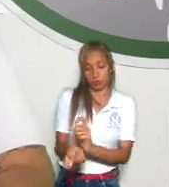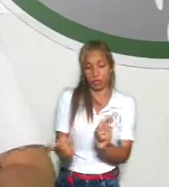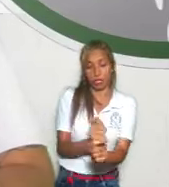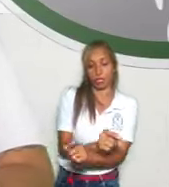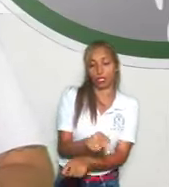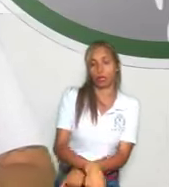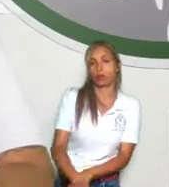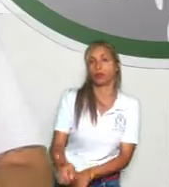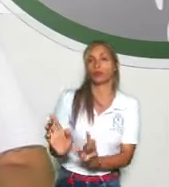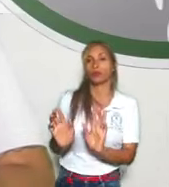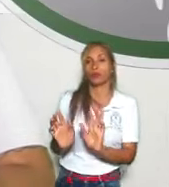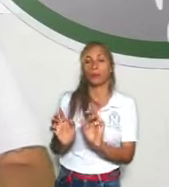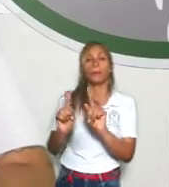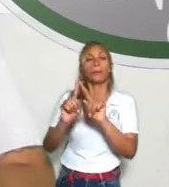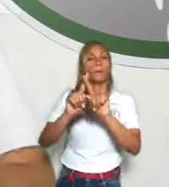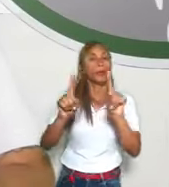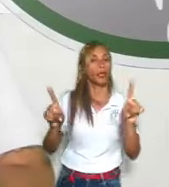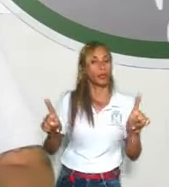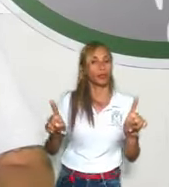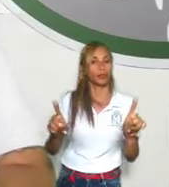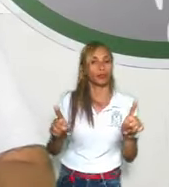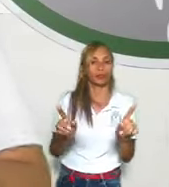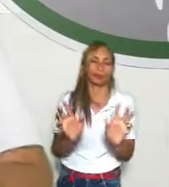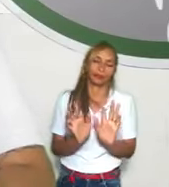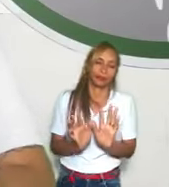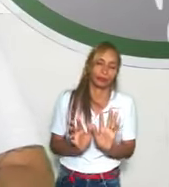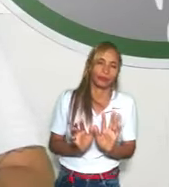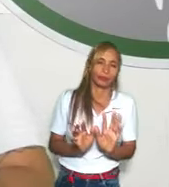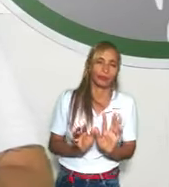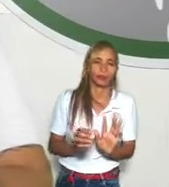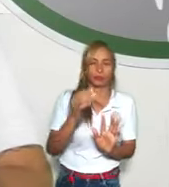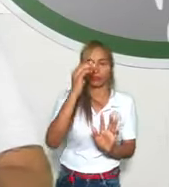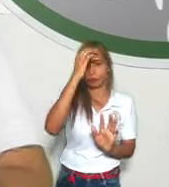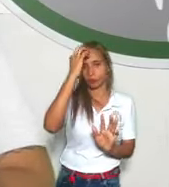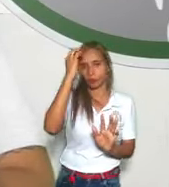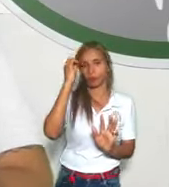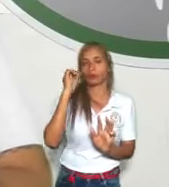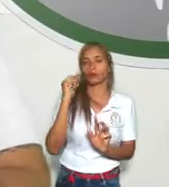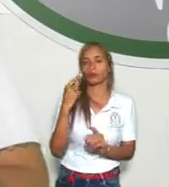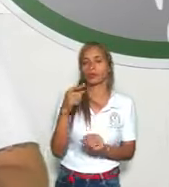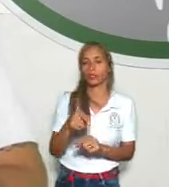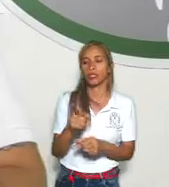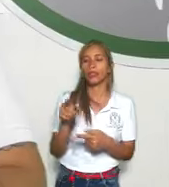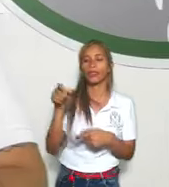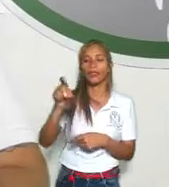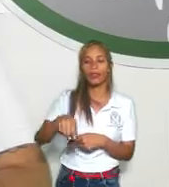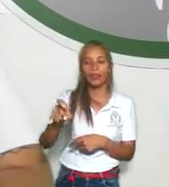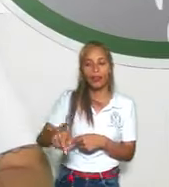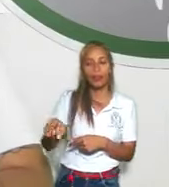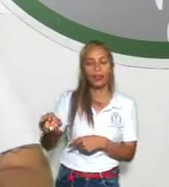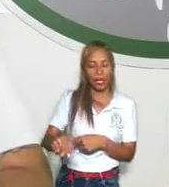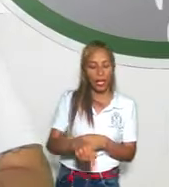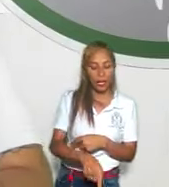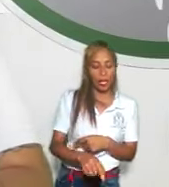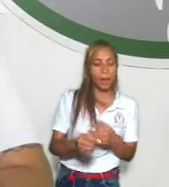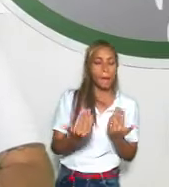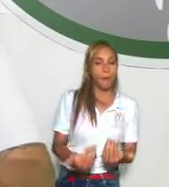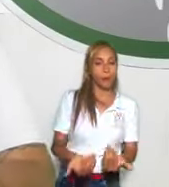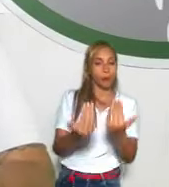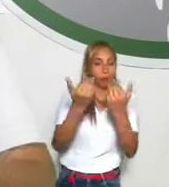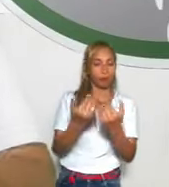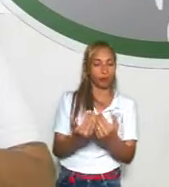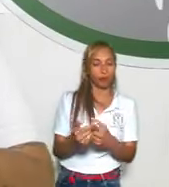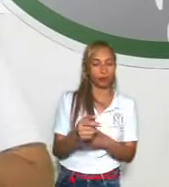ellos, pero pues ahí la empresa ya tiene que entrar a unas garantías de que ese equipo sí funcione. Entonces pues